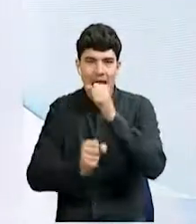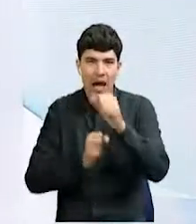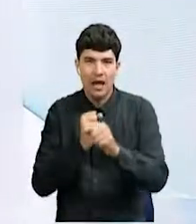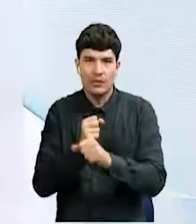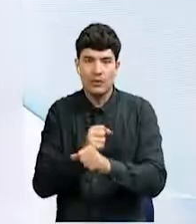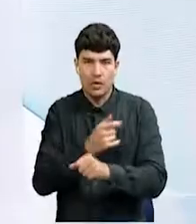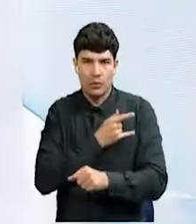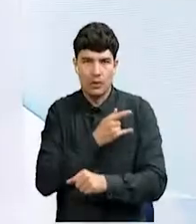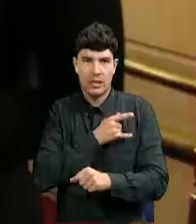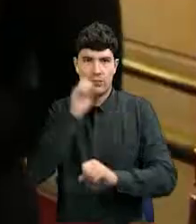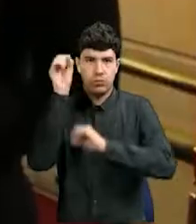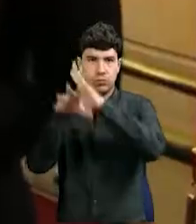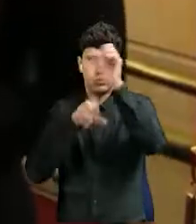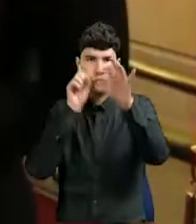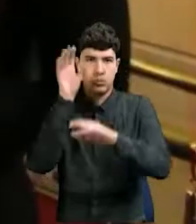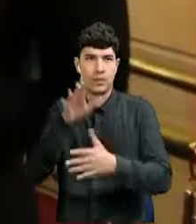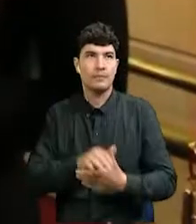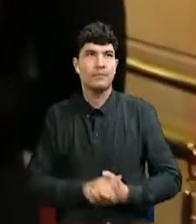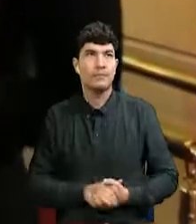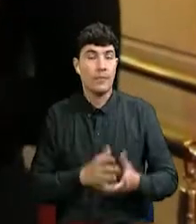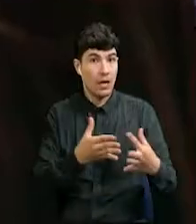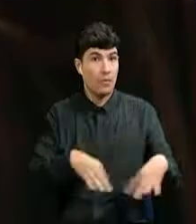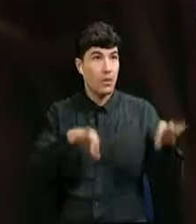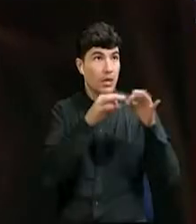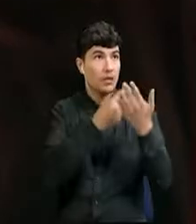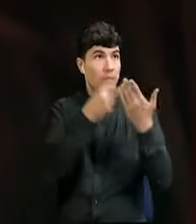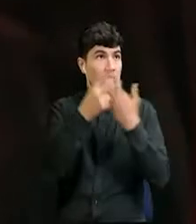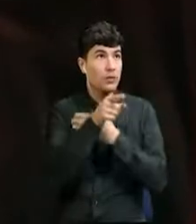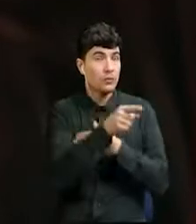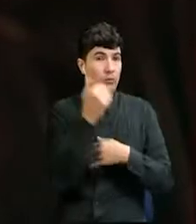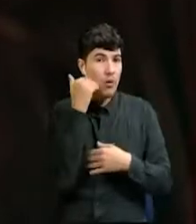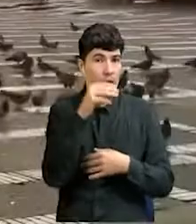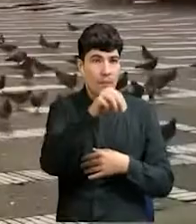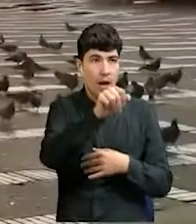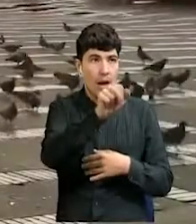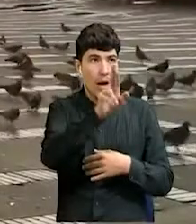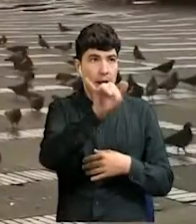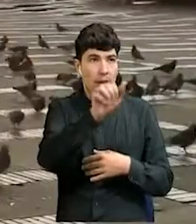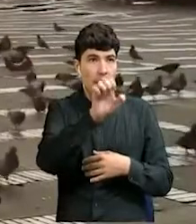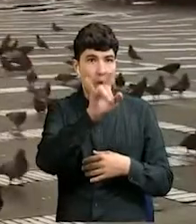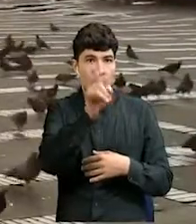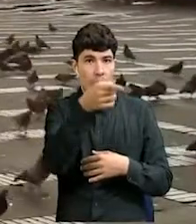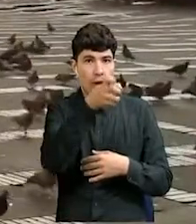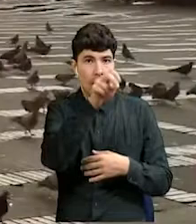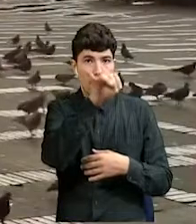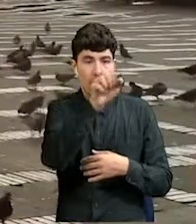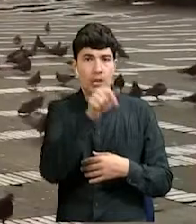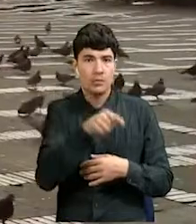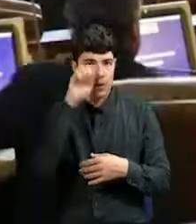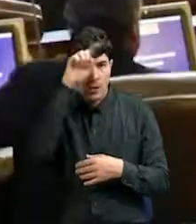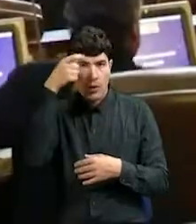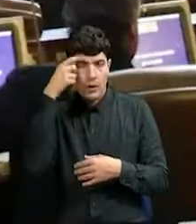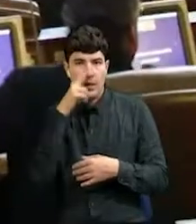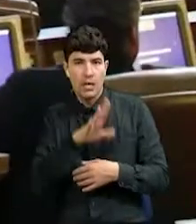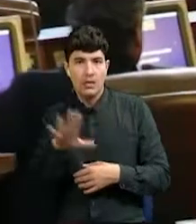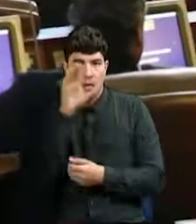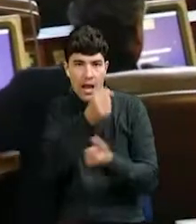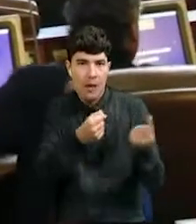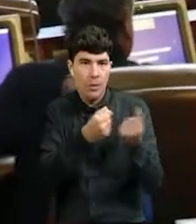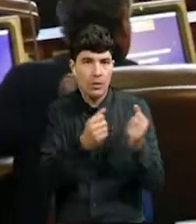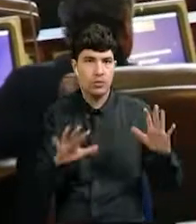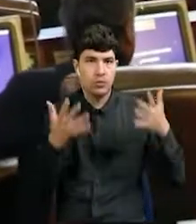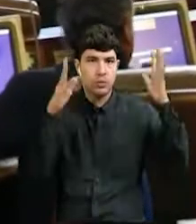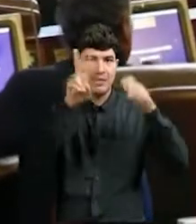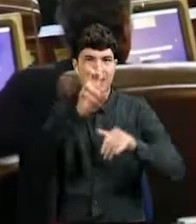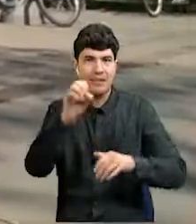2018. Un importante proyecto lidera la congresista María Eugenia Triana Vargas, quien busca que el Gobierno Nacional se vincule a la conmemoración de